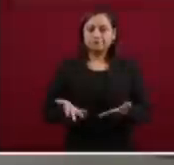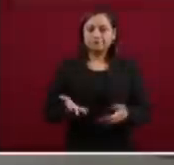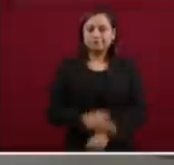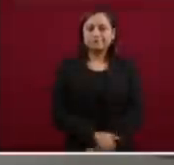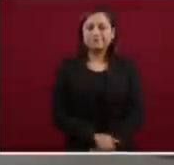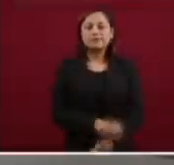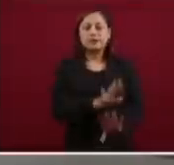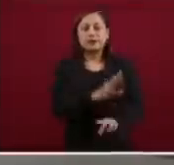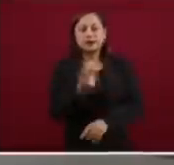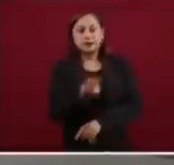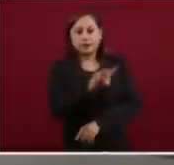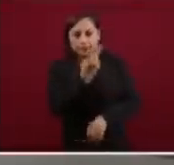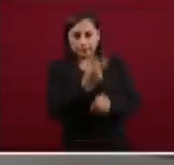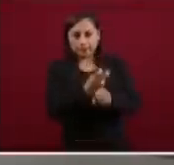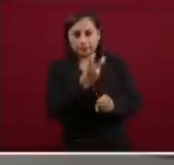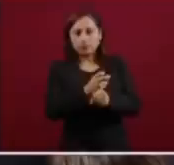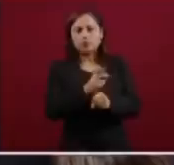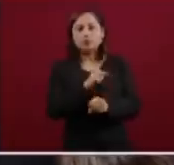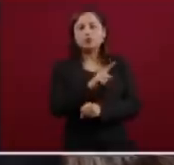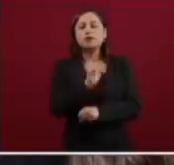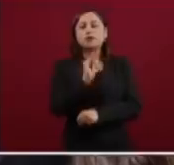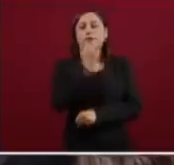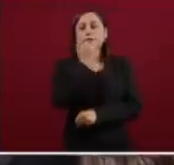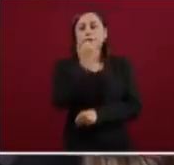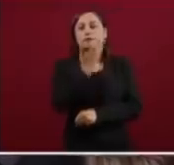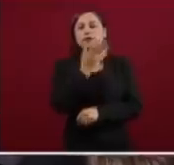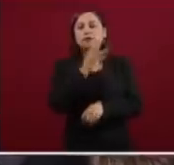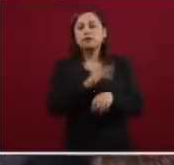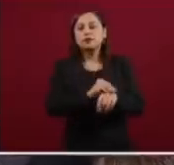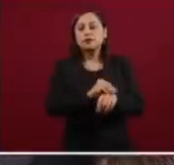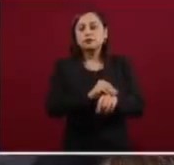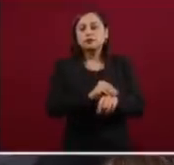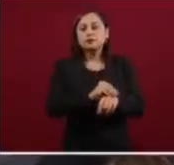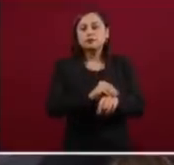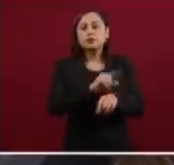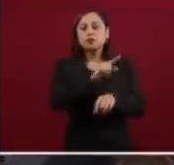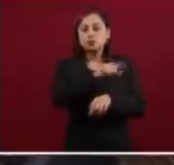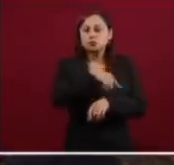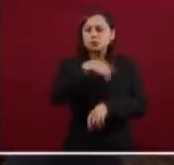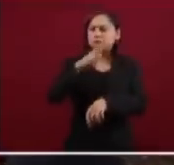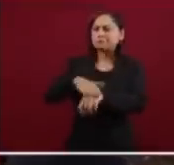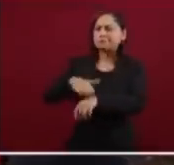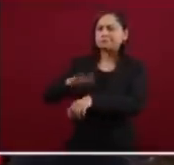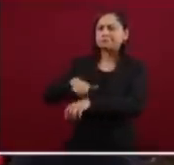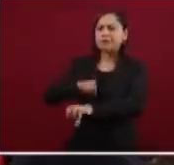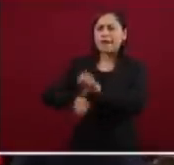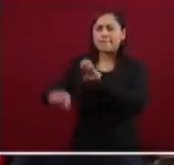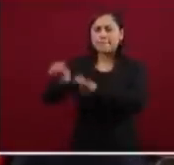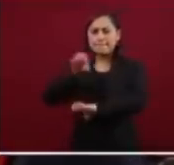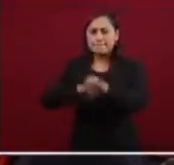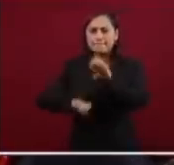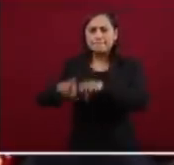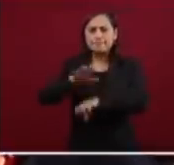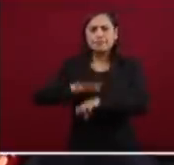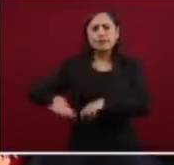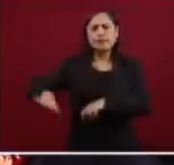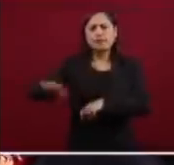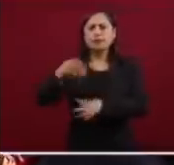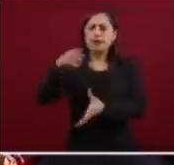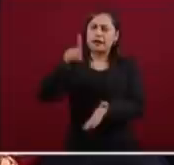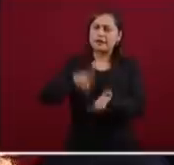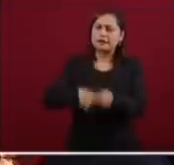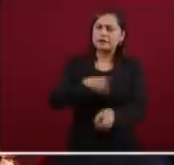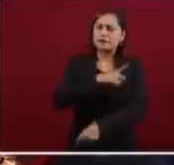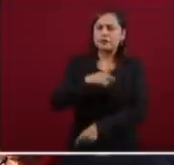lo permite usted ha llamado en ocasiones a que el sector empresarial debe actuar de forma ética